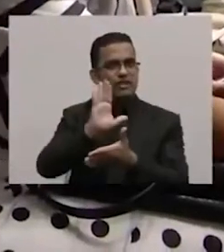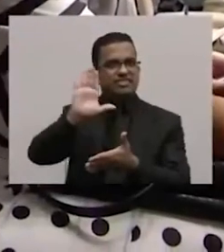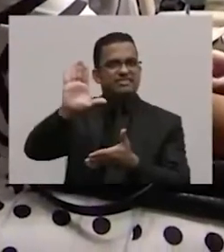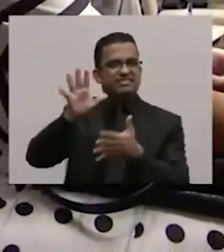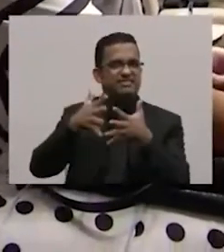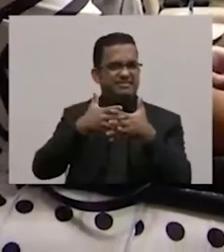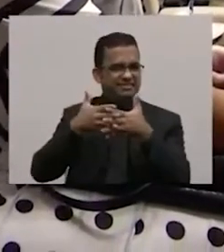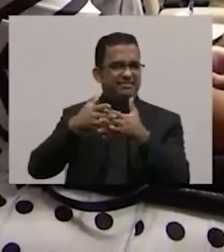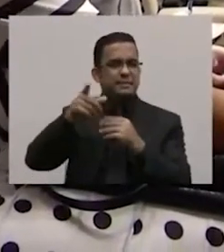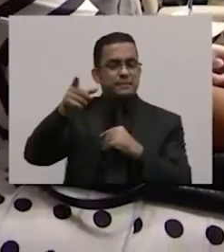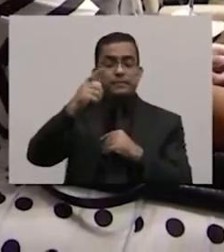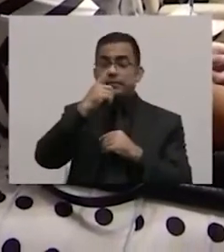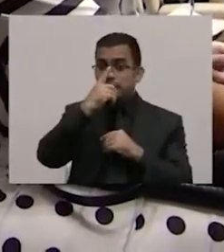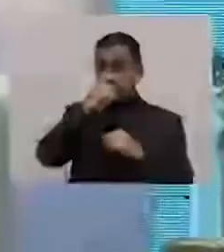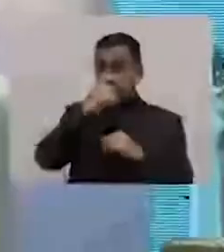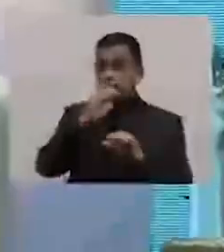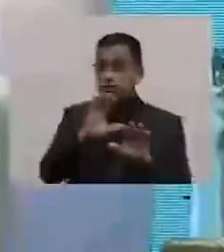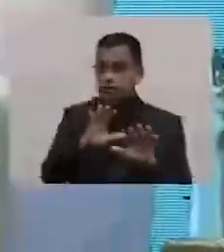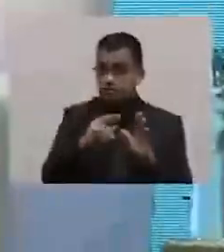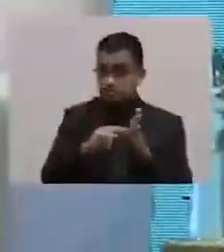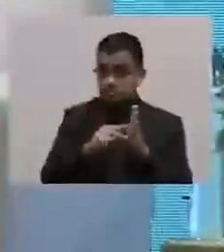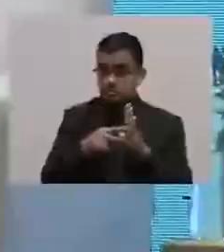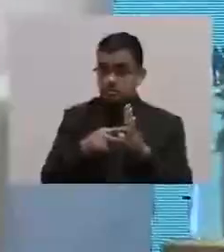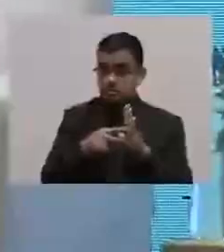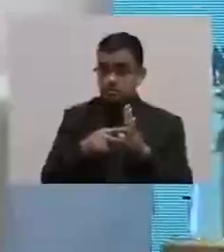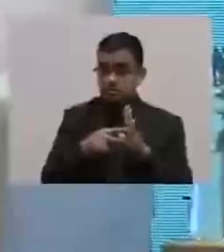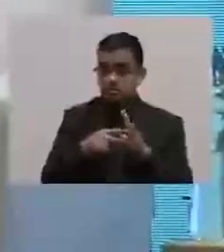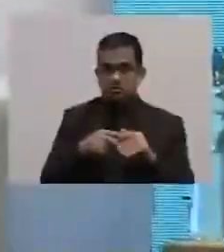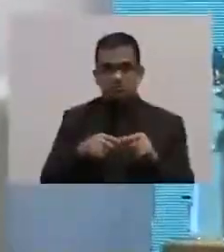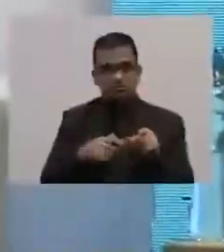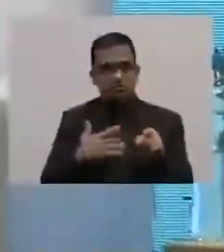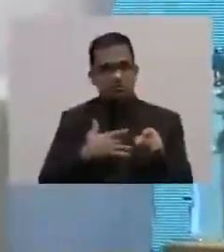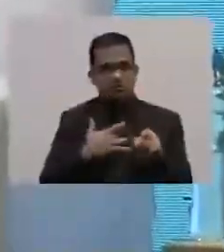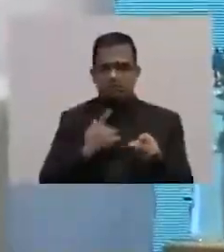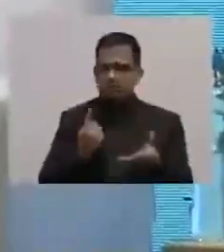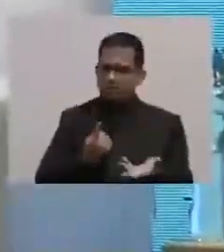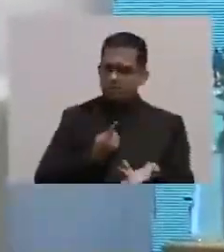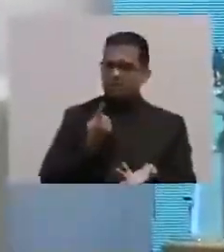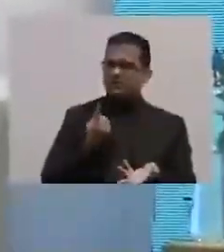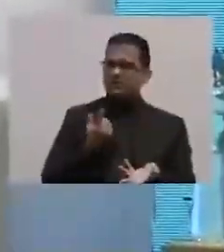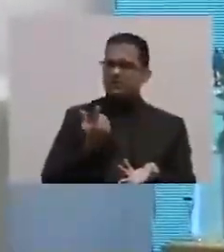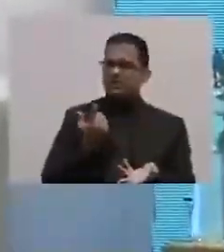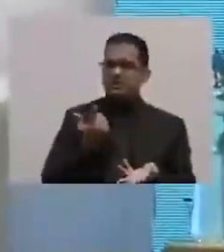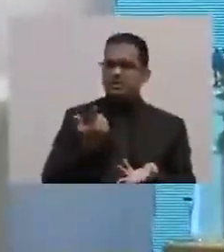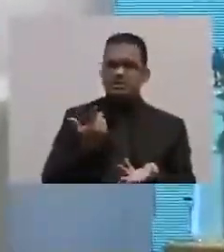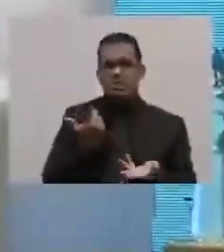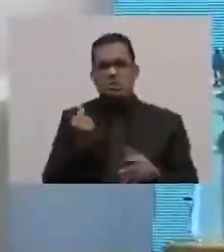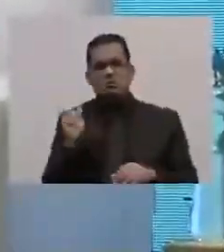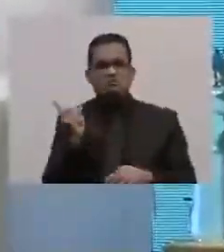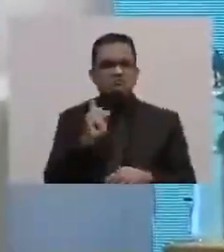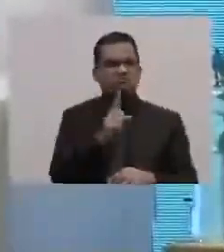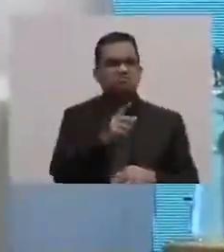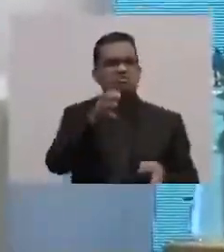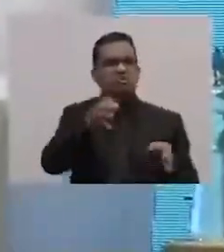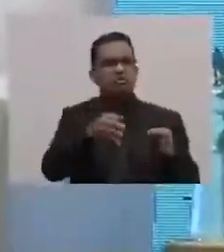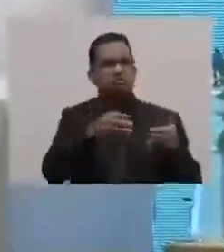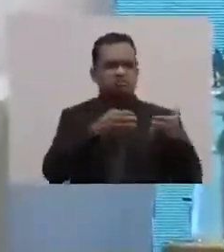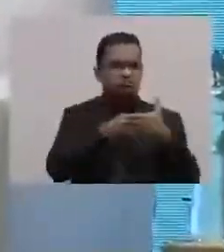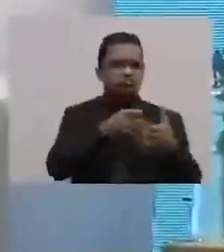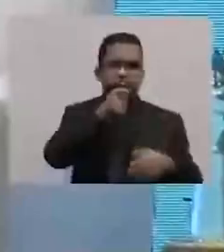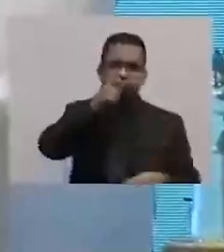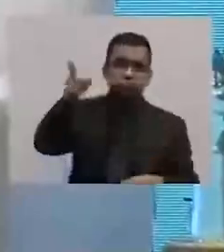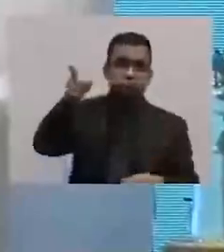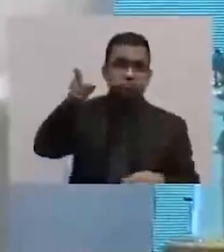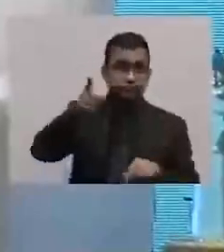americano. Ahora, ¿quiere eso decir que un ciudadano que se sienta ofendido en los Estados Unidos no pueda ir a un tribunal y demandarlo? Claro que sí que